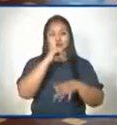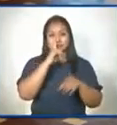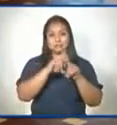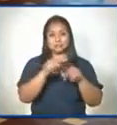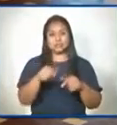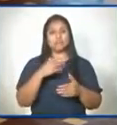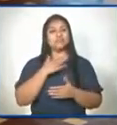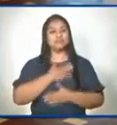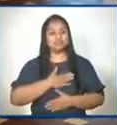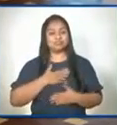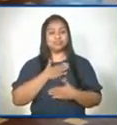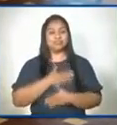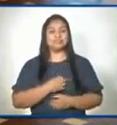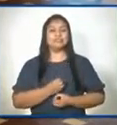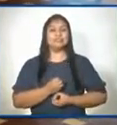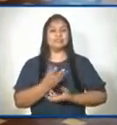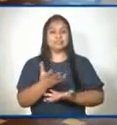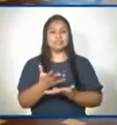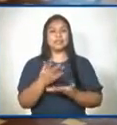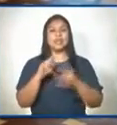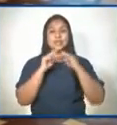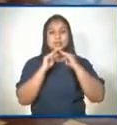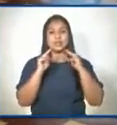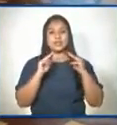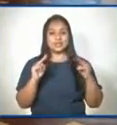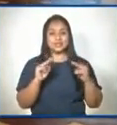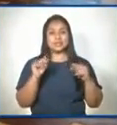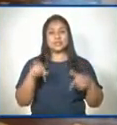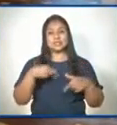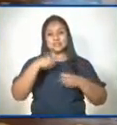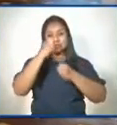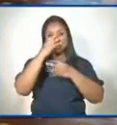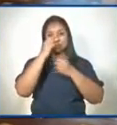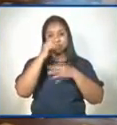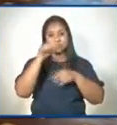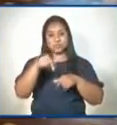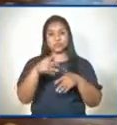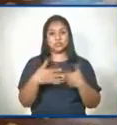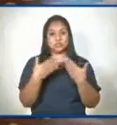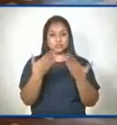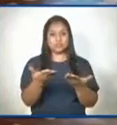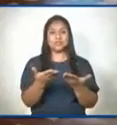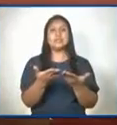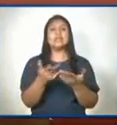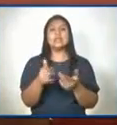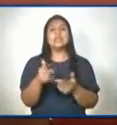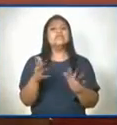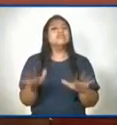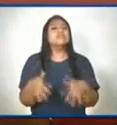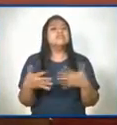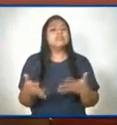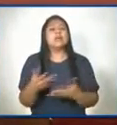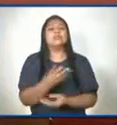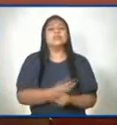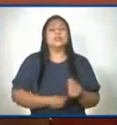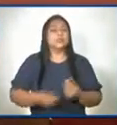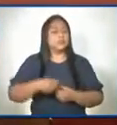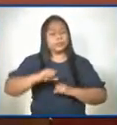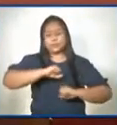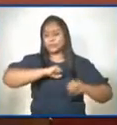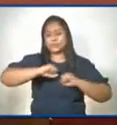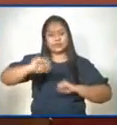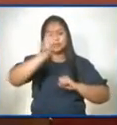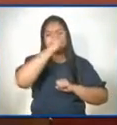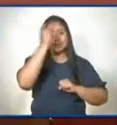grata noticia. Esta información que vamos a brindarles ha sido fruto de varios meses de trabajo